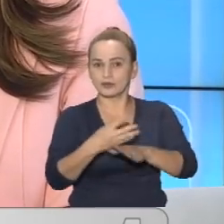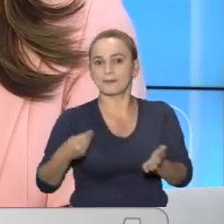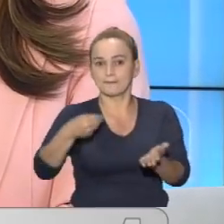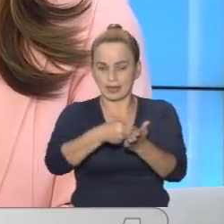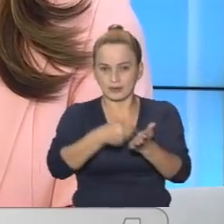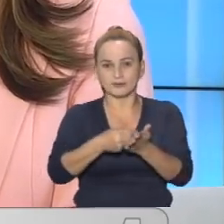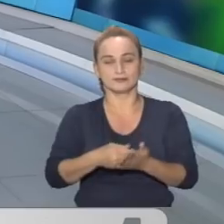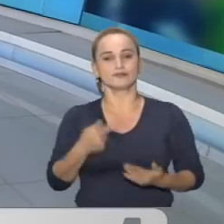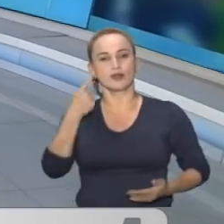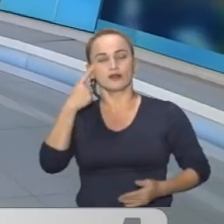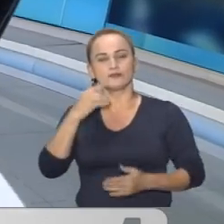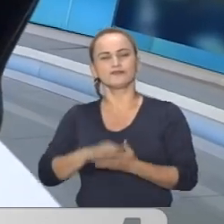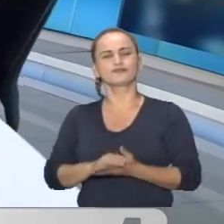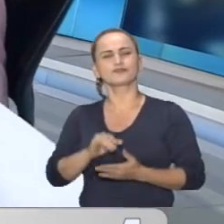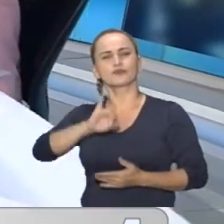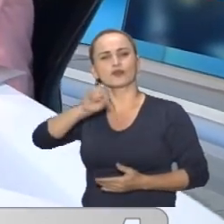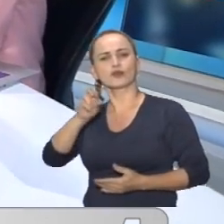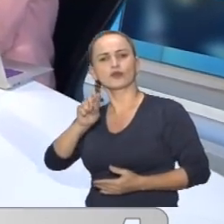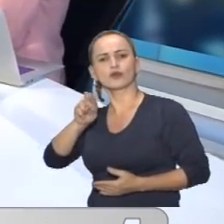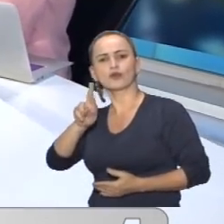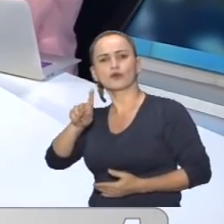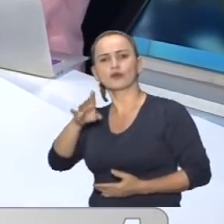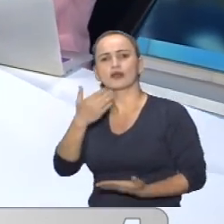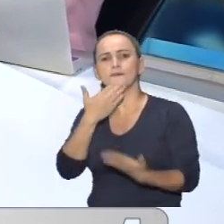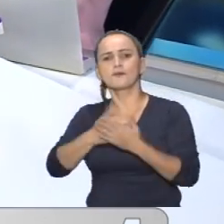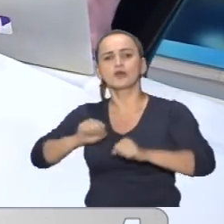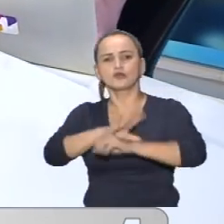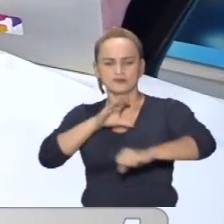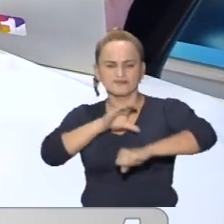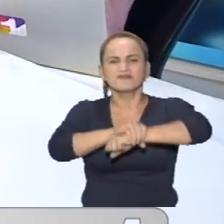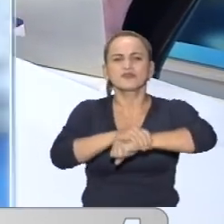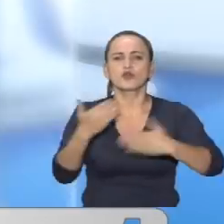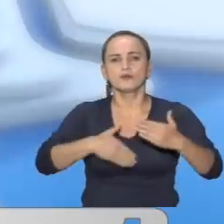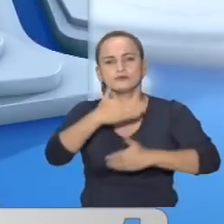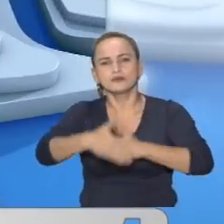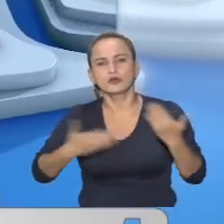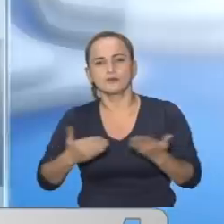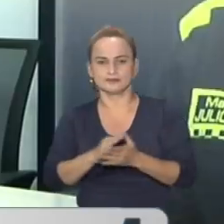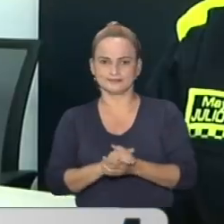muy buenos días. ¿Qué delitos se le atribuyen a este hombre y cómo se logró su captura?